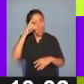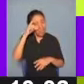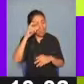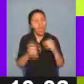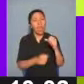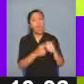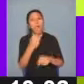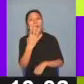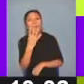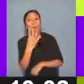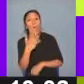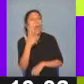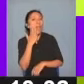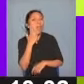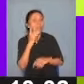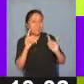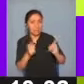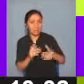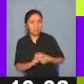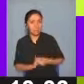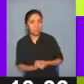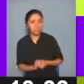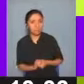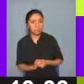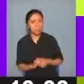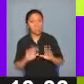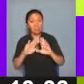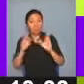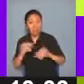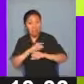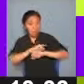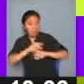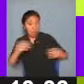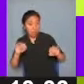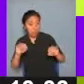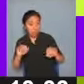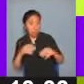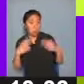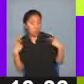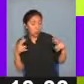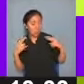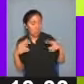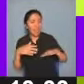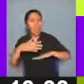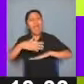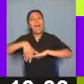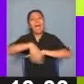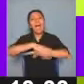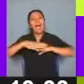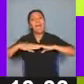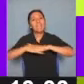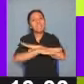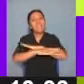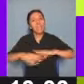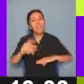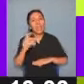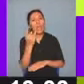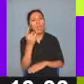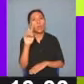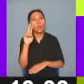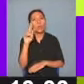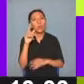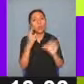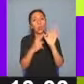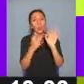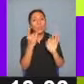4 de la tarde eh desde la oficina de información turística de la avenida urquisa donde está la